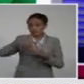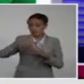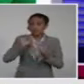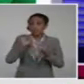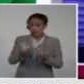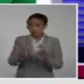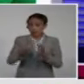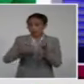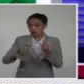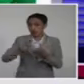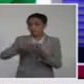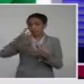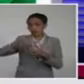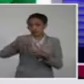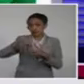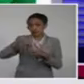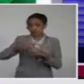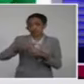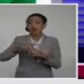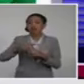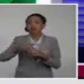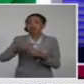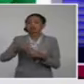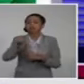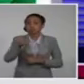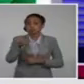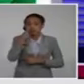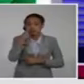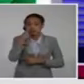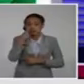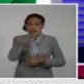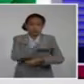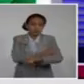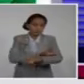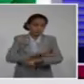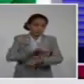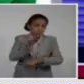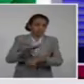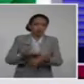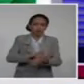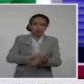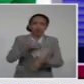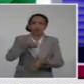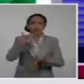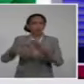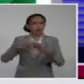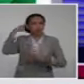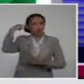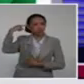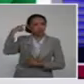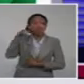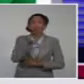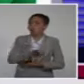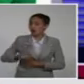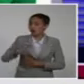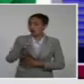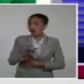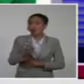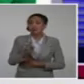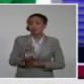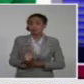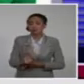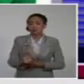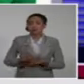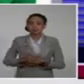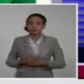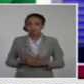antecedentes de hipertensión arterial, algunos trastornos psiquiátricos que